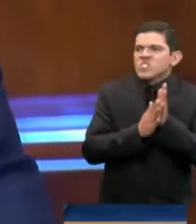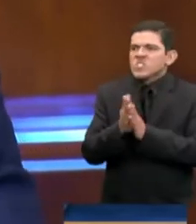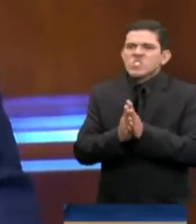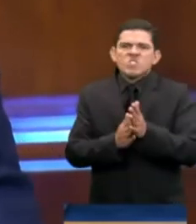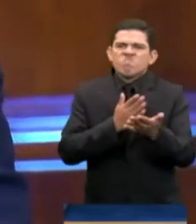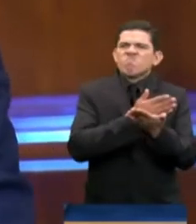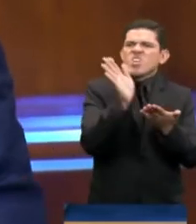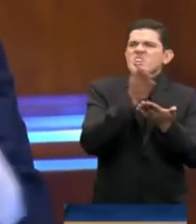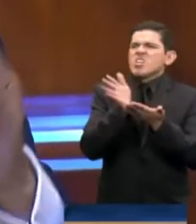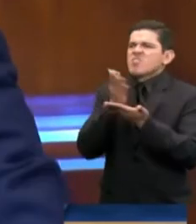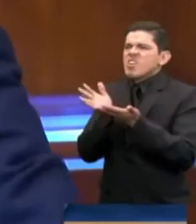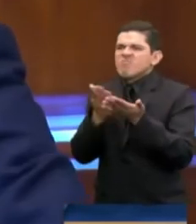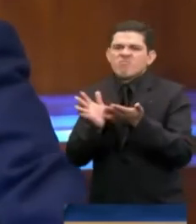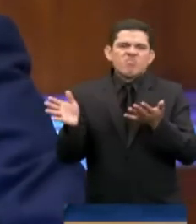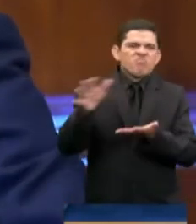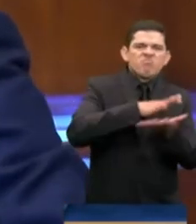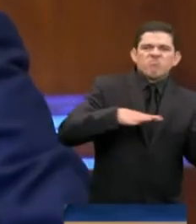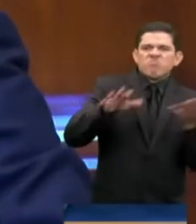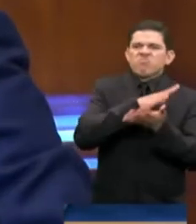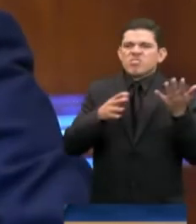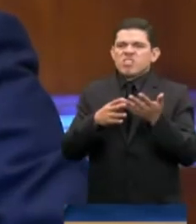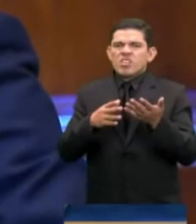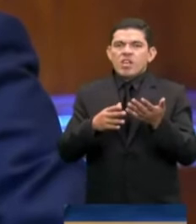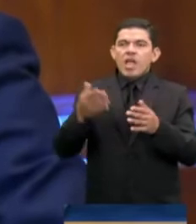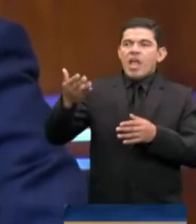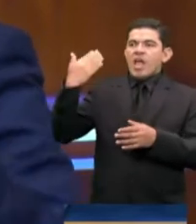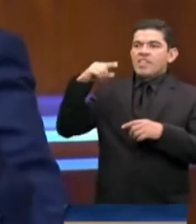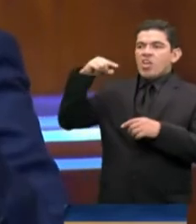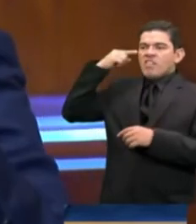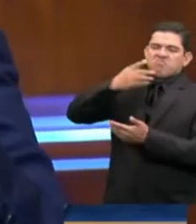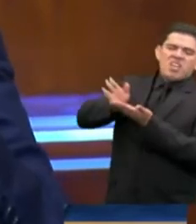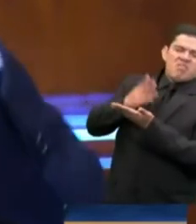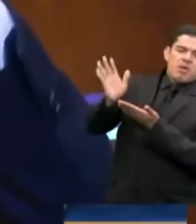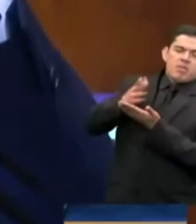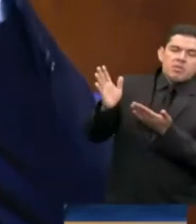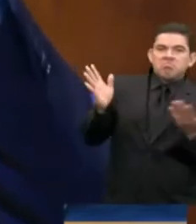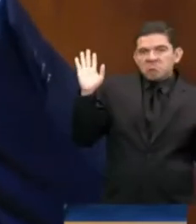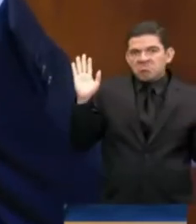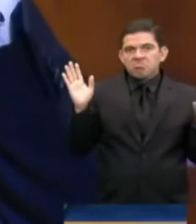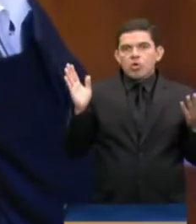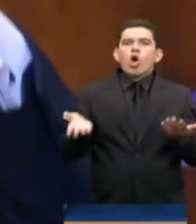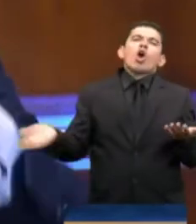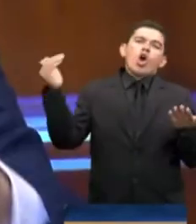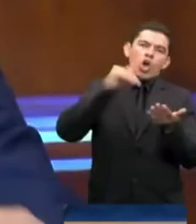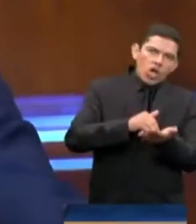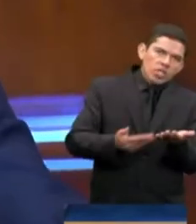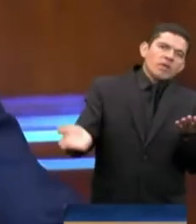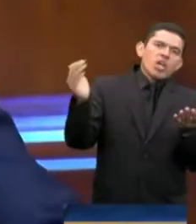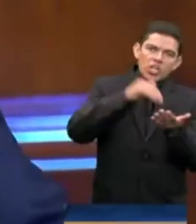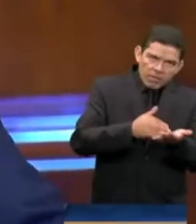deshacer todo el trabajo del gobierno anterior y así refundar una vez más el